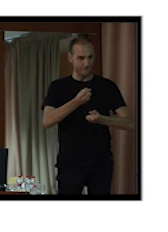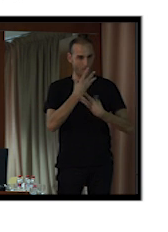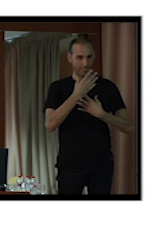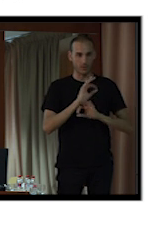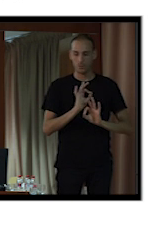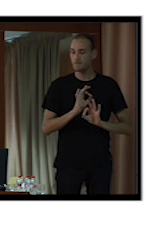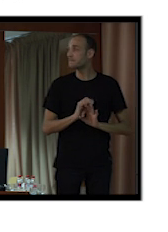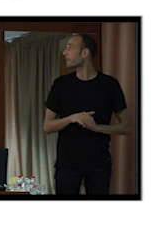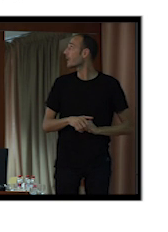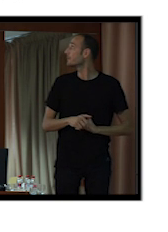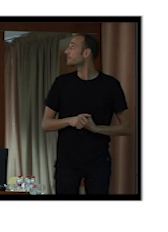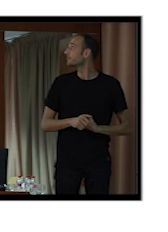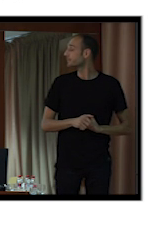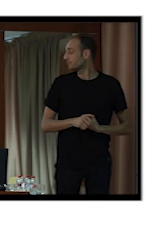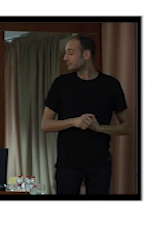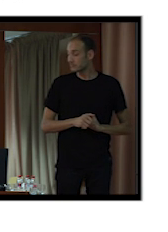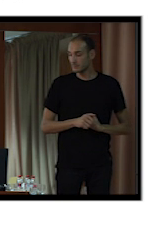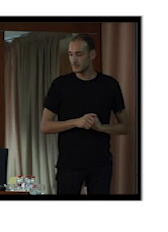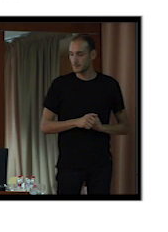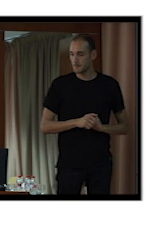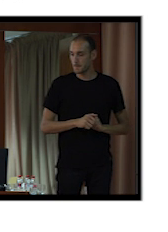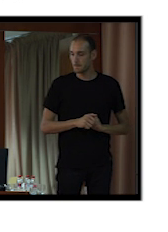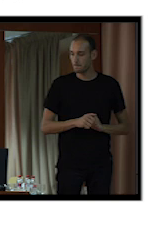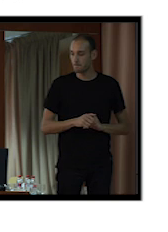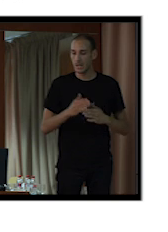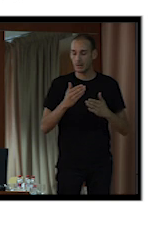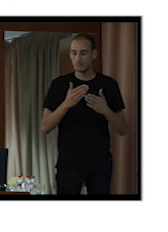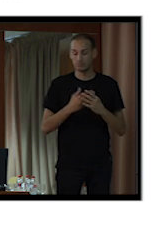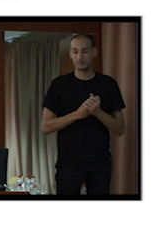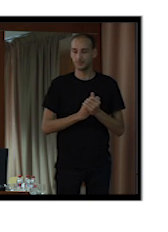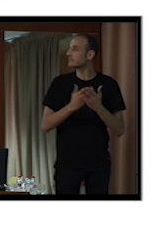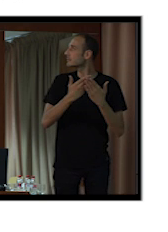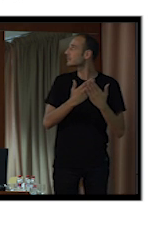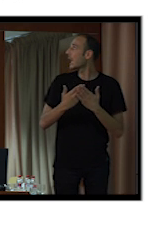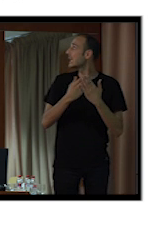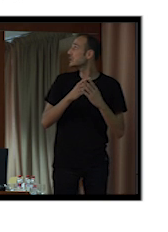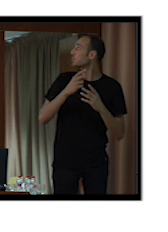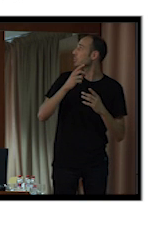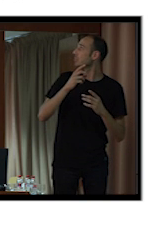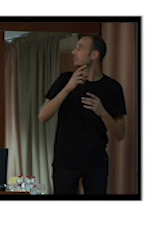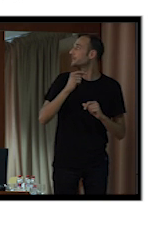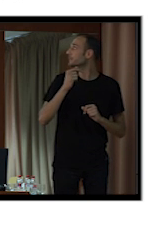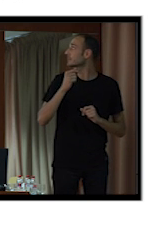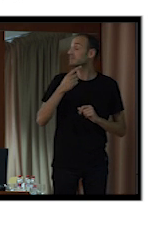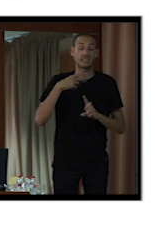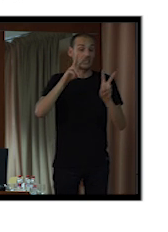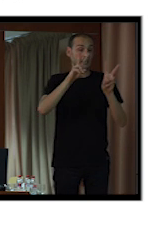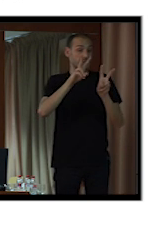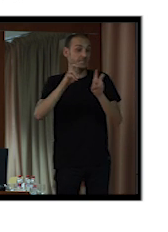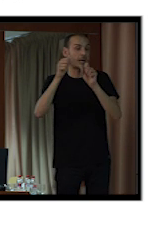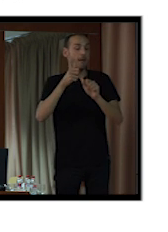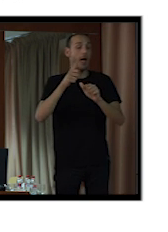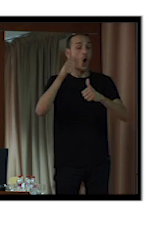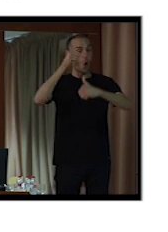una actigrafía, pero para los estudios de CPAP, para el estudio de BIPAP, previo a las cirugías, previos